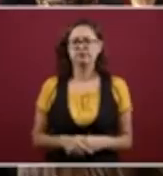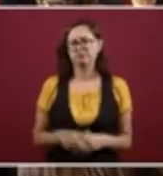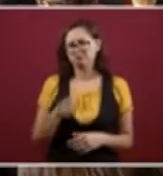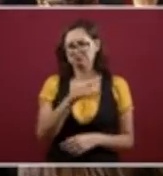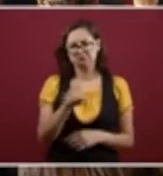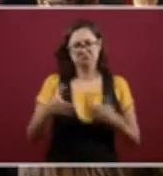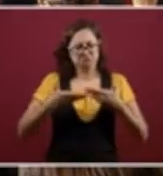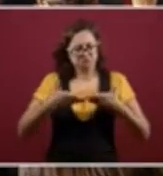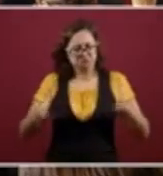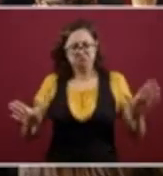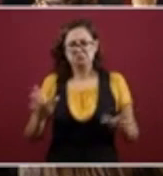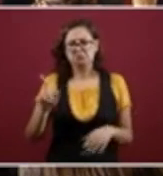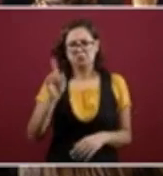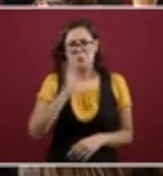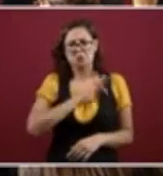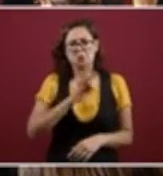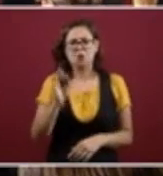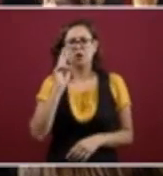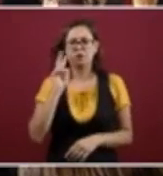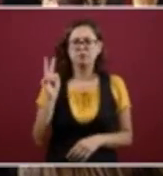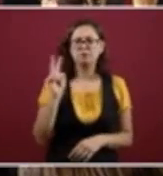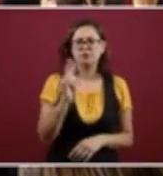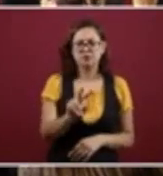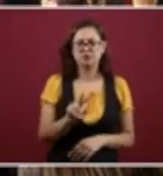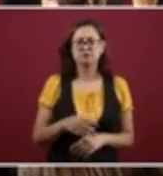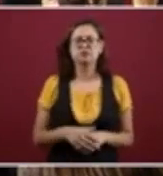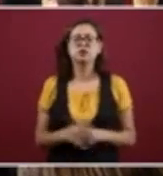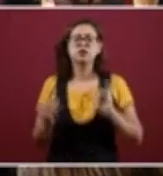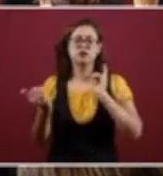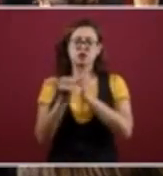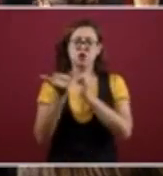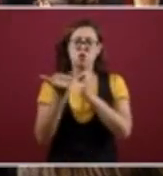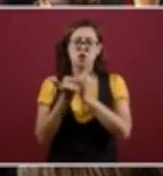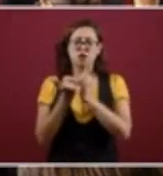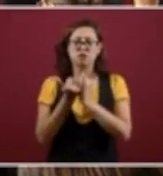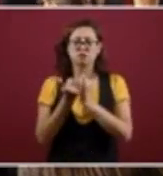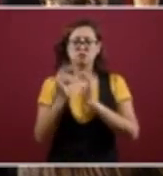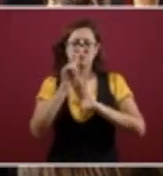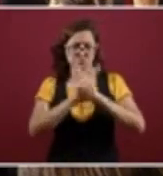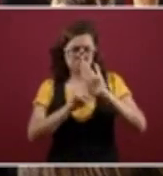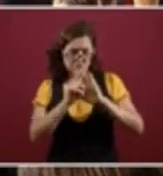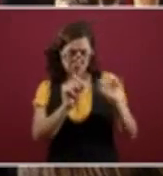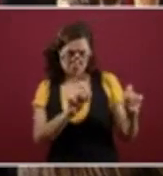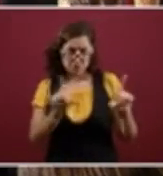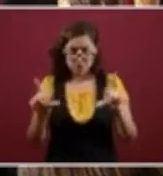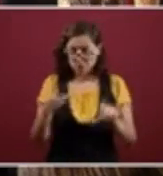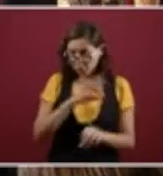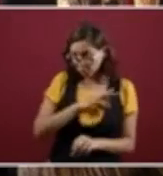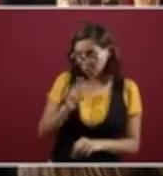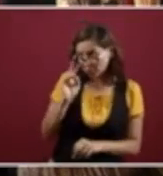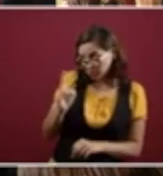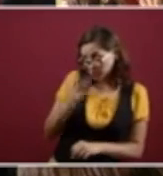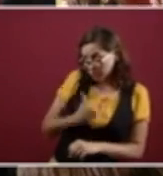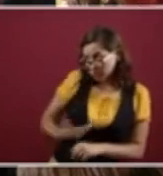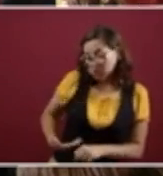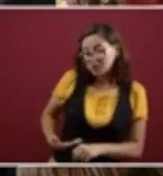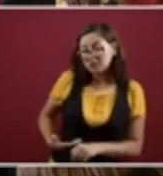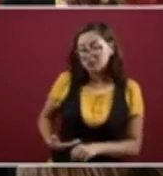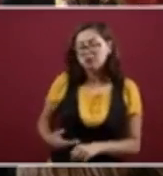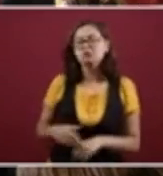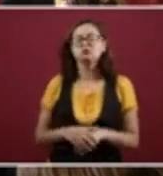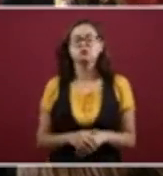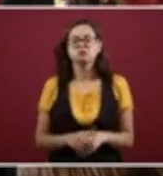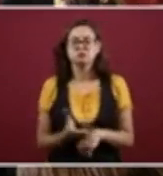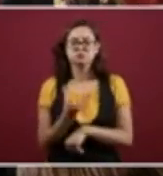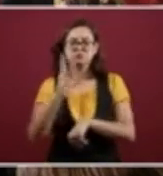su disposición. Hay también un pequeño video que no sé si el presidente quisiera que compartamos con la ciudadanía, y